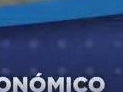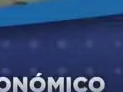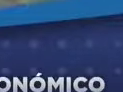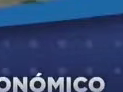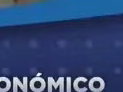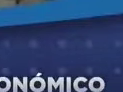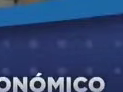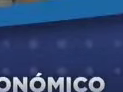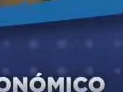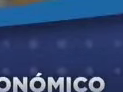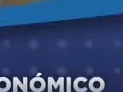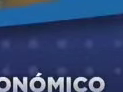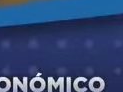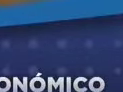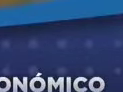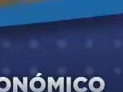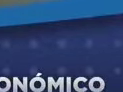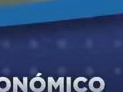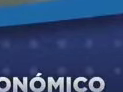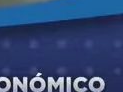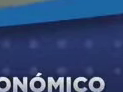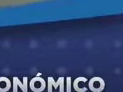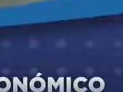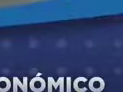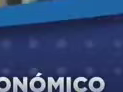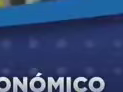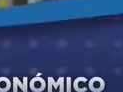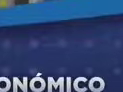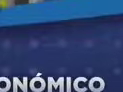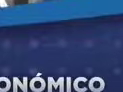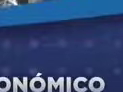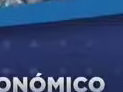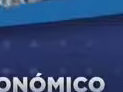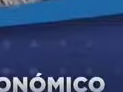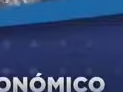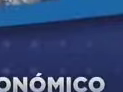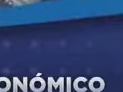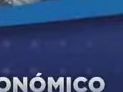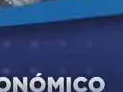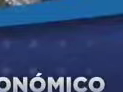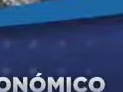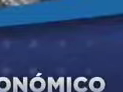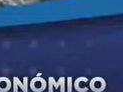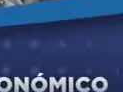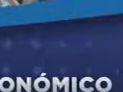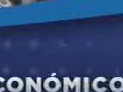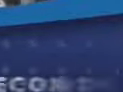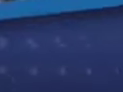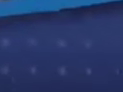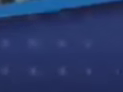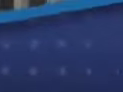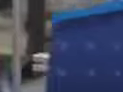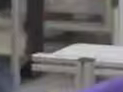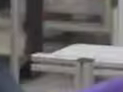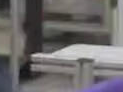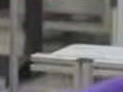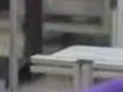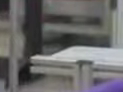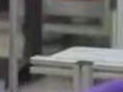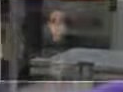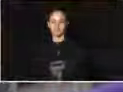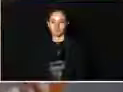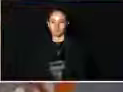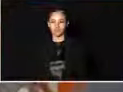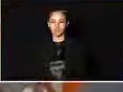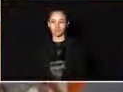la finalidad de impulsar el desarrollo económico en las regiones marginadas y en grupos vulnerables. Se logró